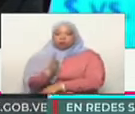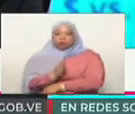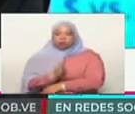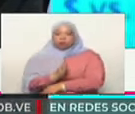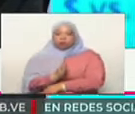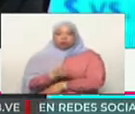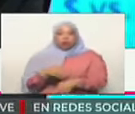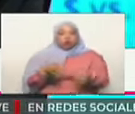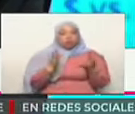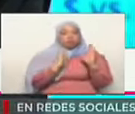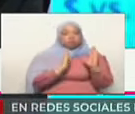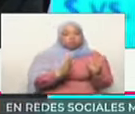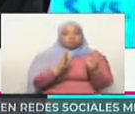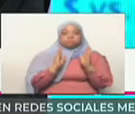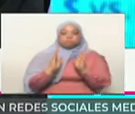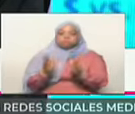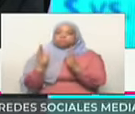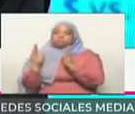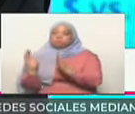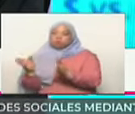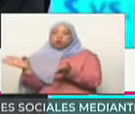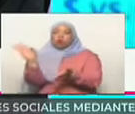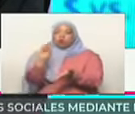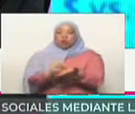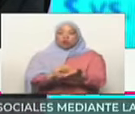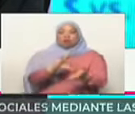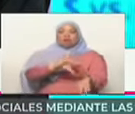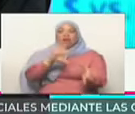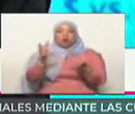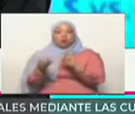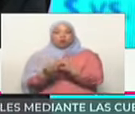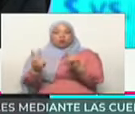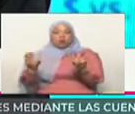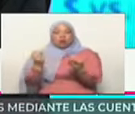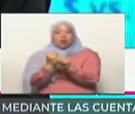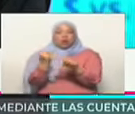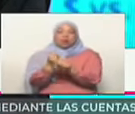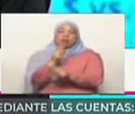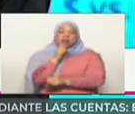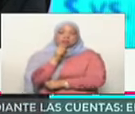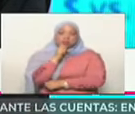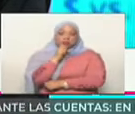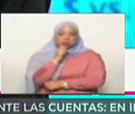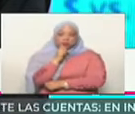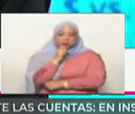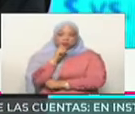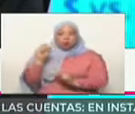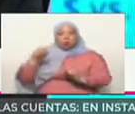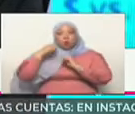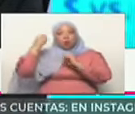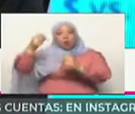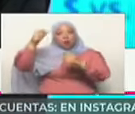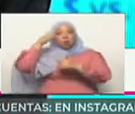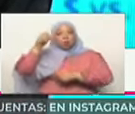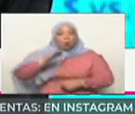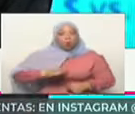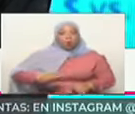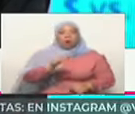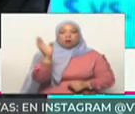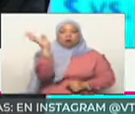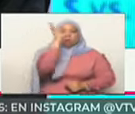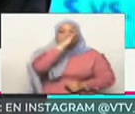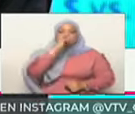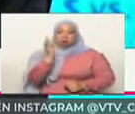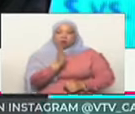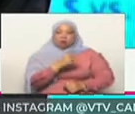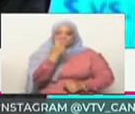reagruparse, reorganizarse, y vendrán nuevas batallas. Y la lucha del pueblo brasilero profundo, del